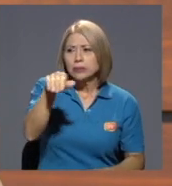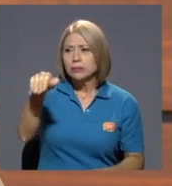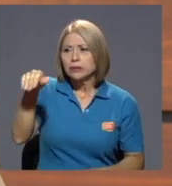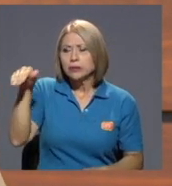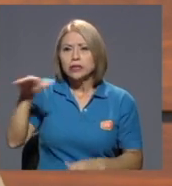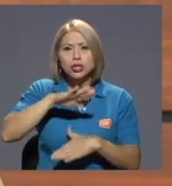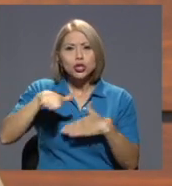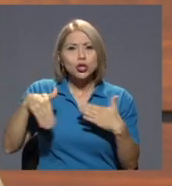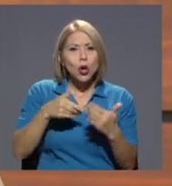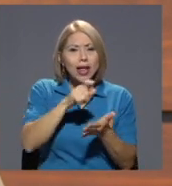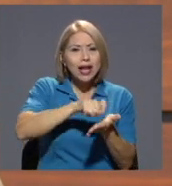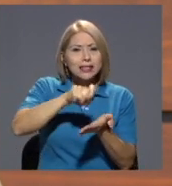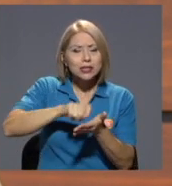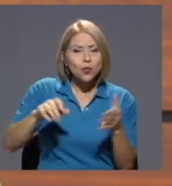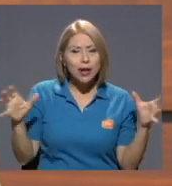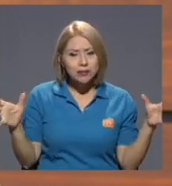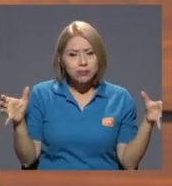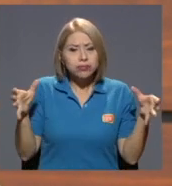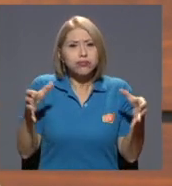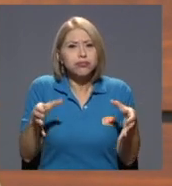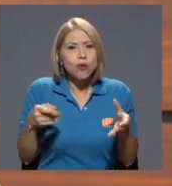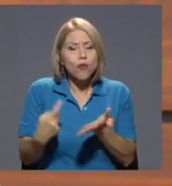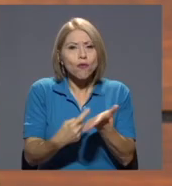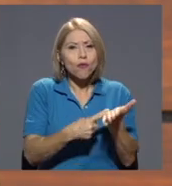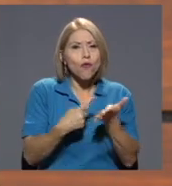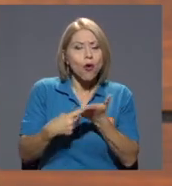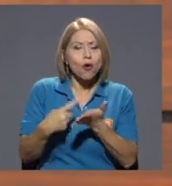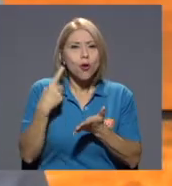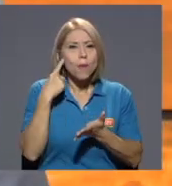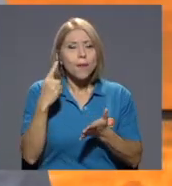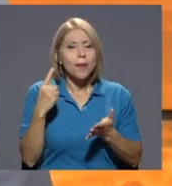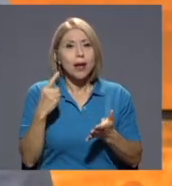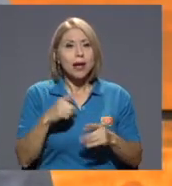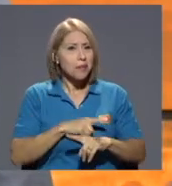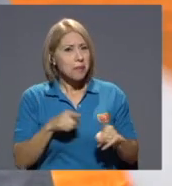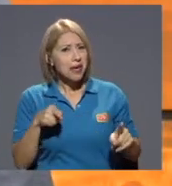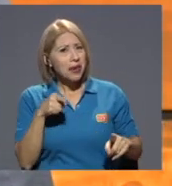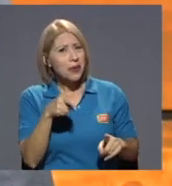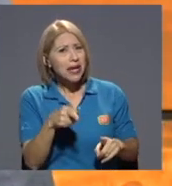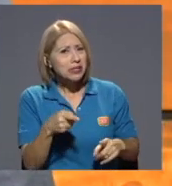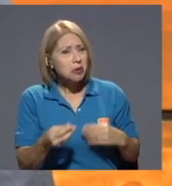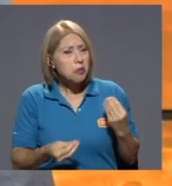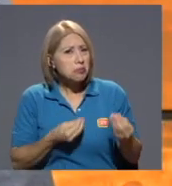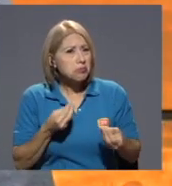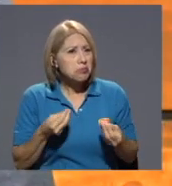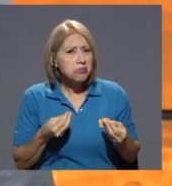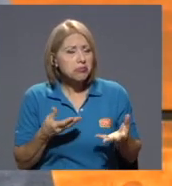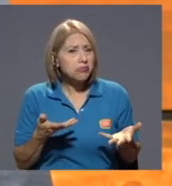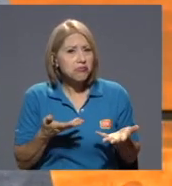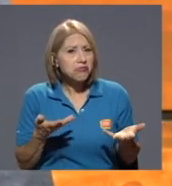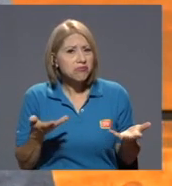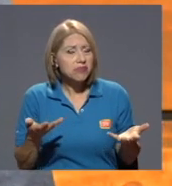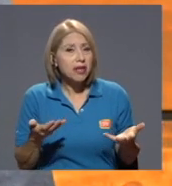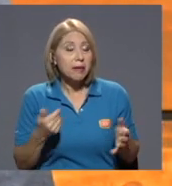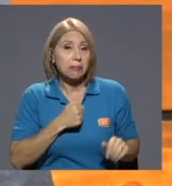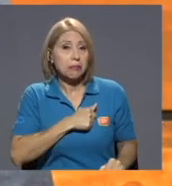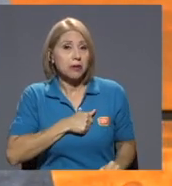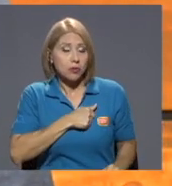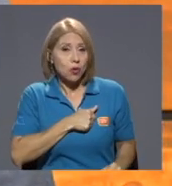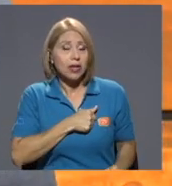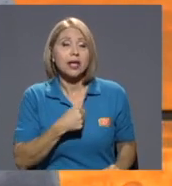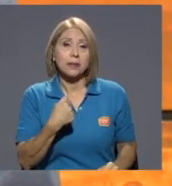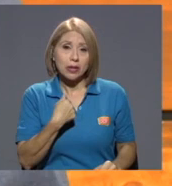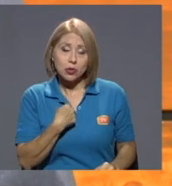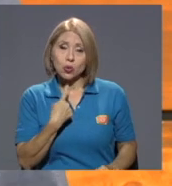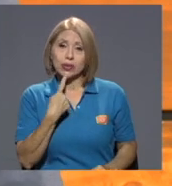foro en donde pero esto no se queda mucho yo creo que perdón yo